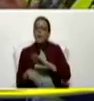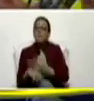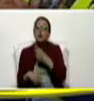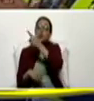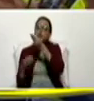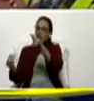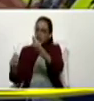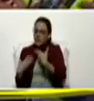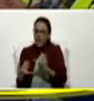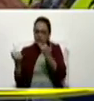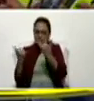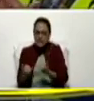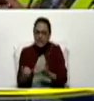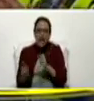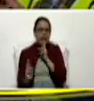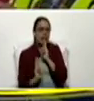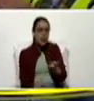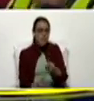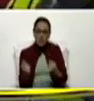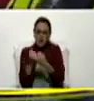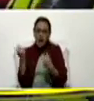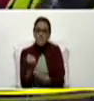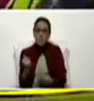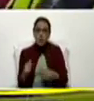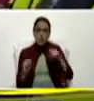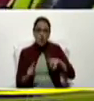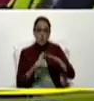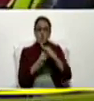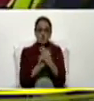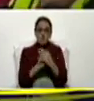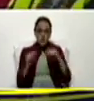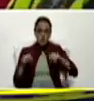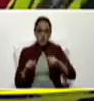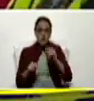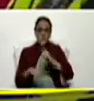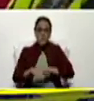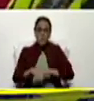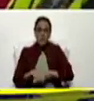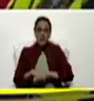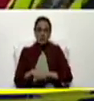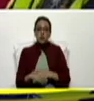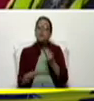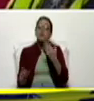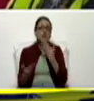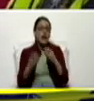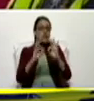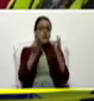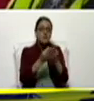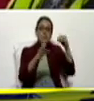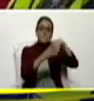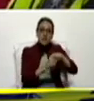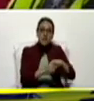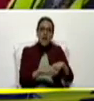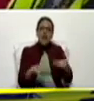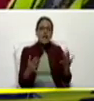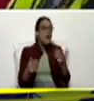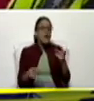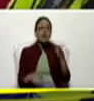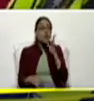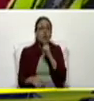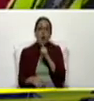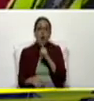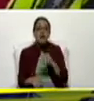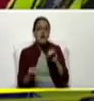noticia que usted le está dando al pueblo de cumanacoa hay familias presidentes que se le van 5 10 y hasta